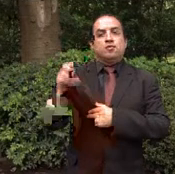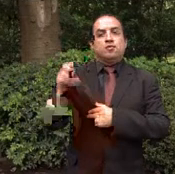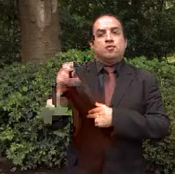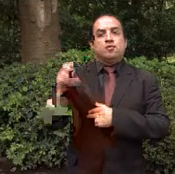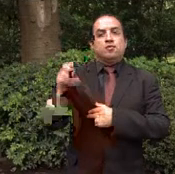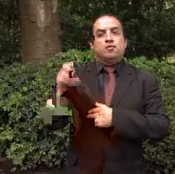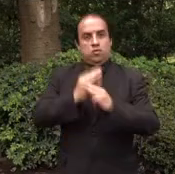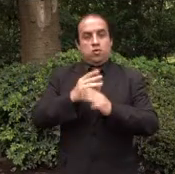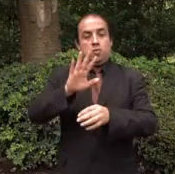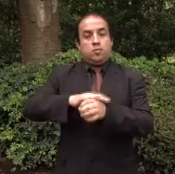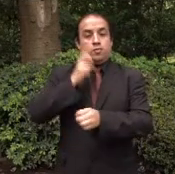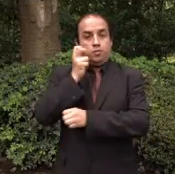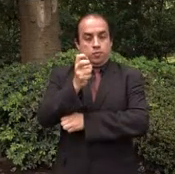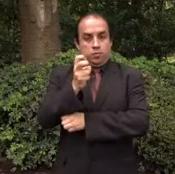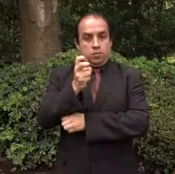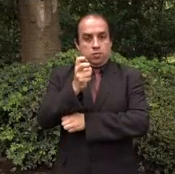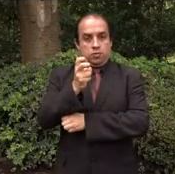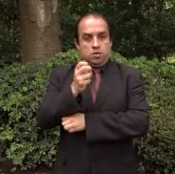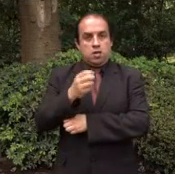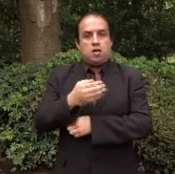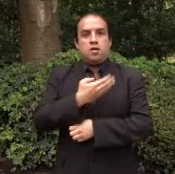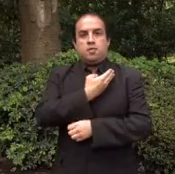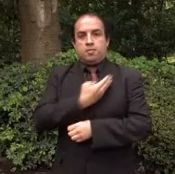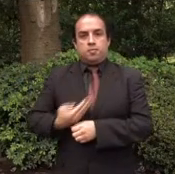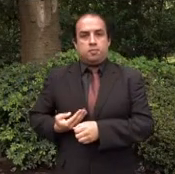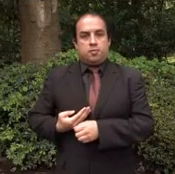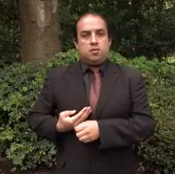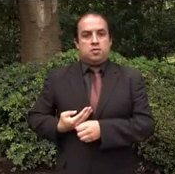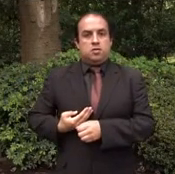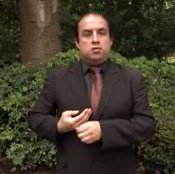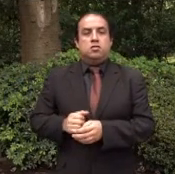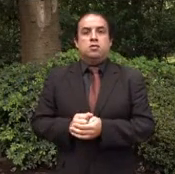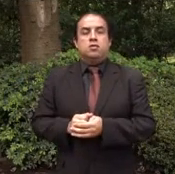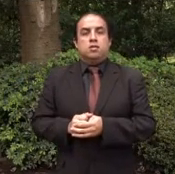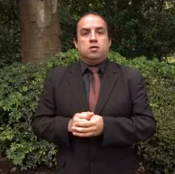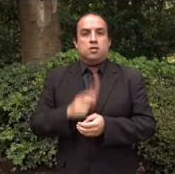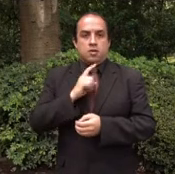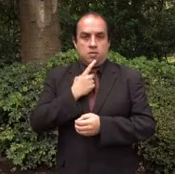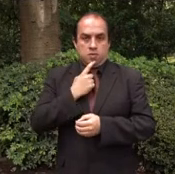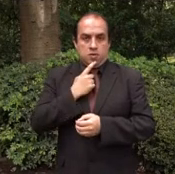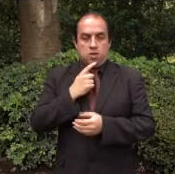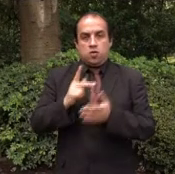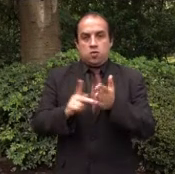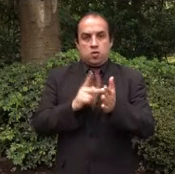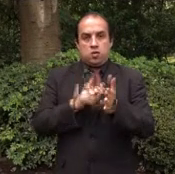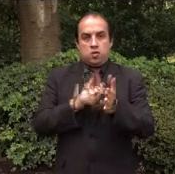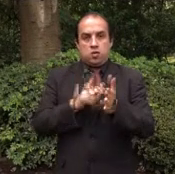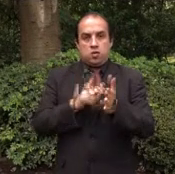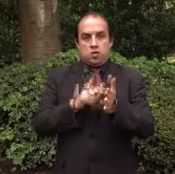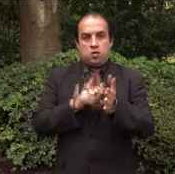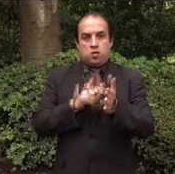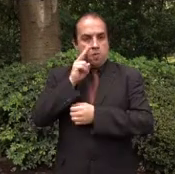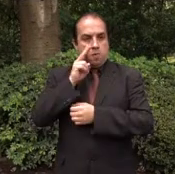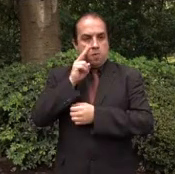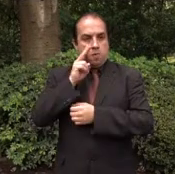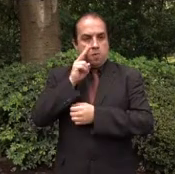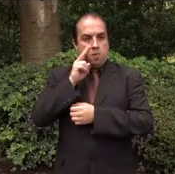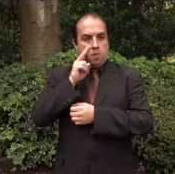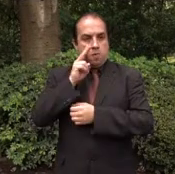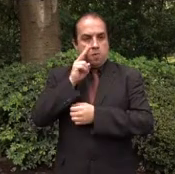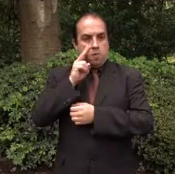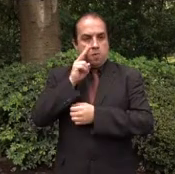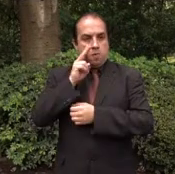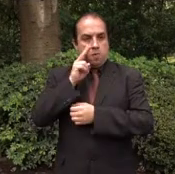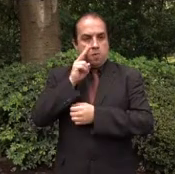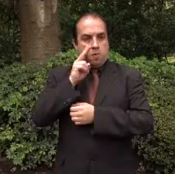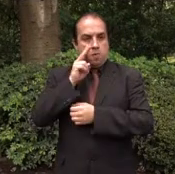Por eso, el que el presidente de la República, una vez más, porque puso sus ojos el presidente de la República en